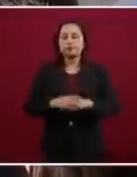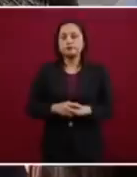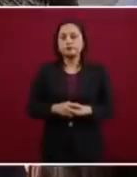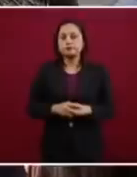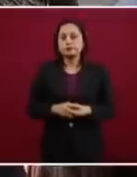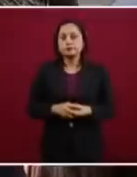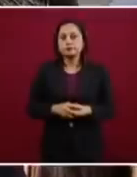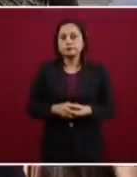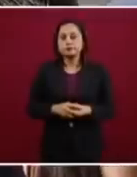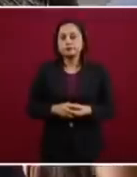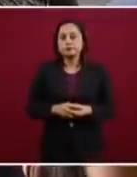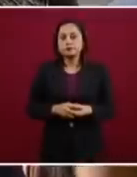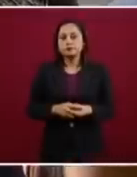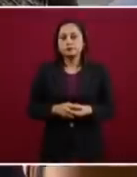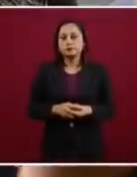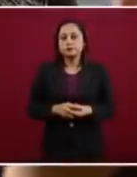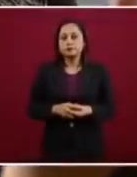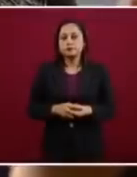primero